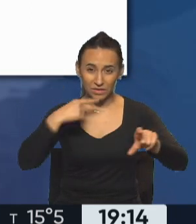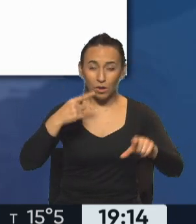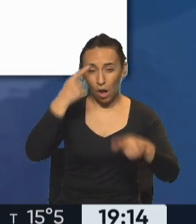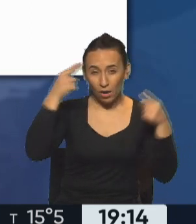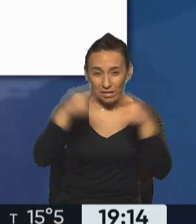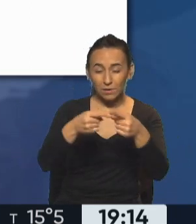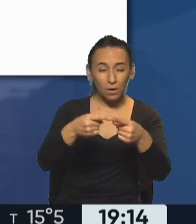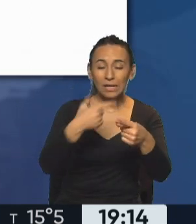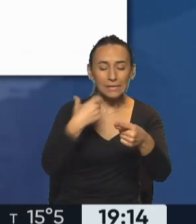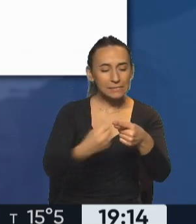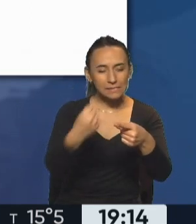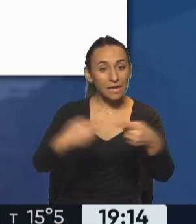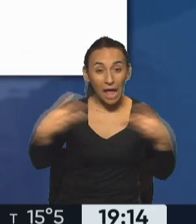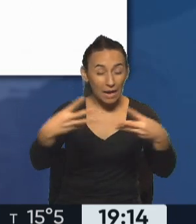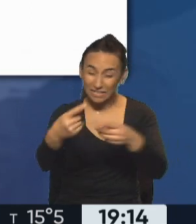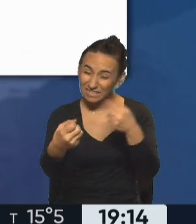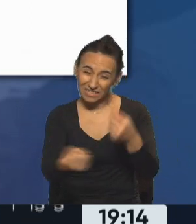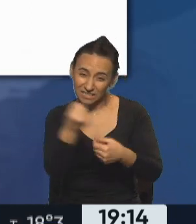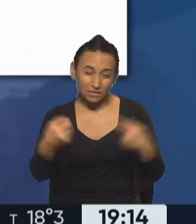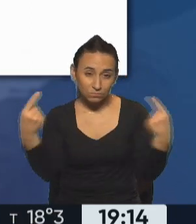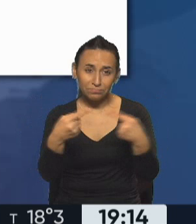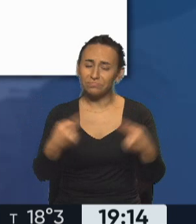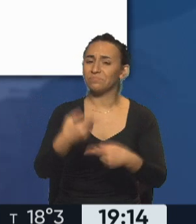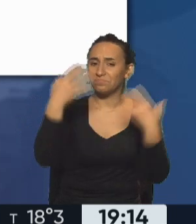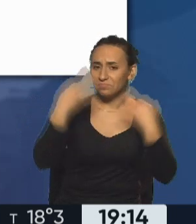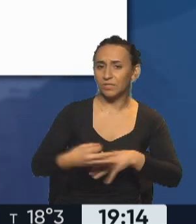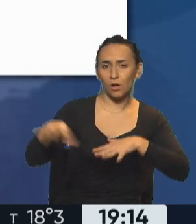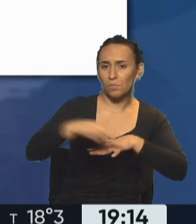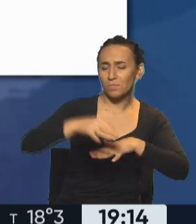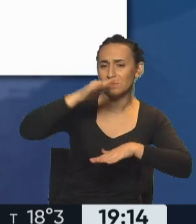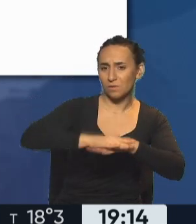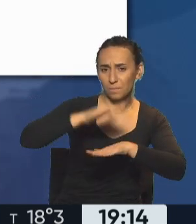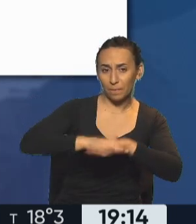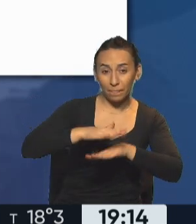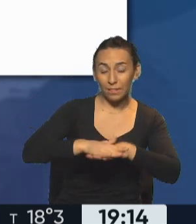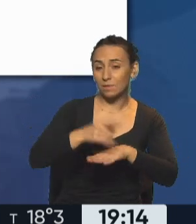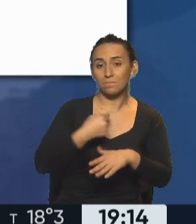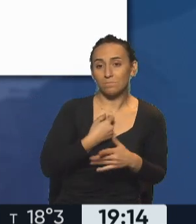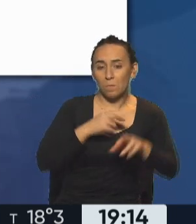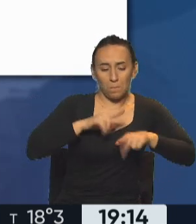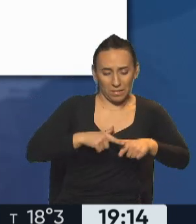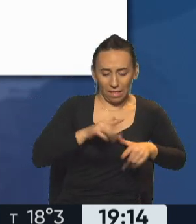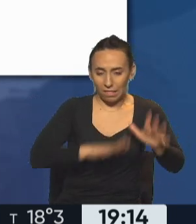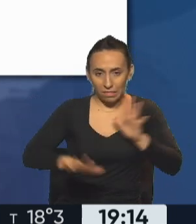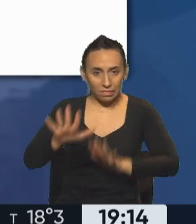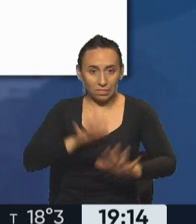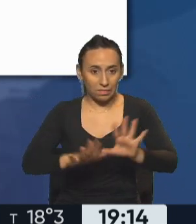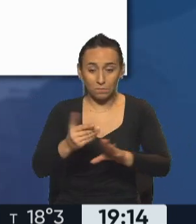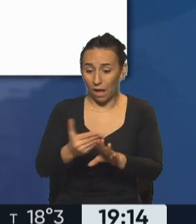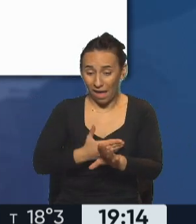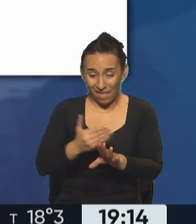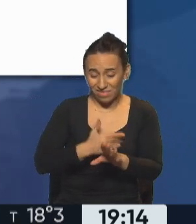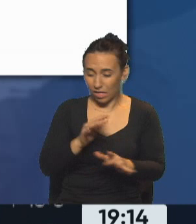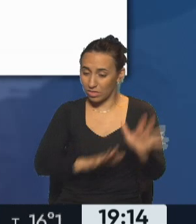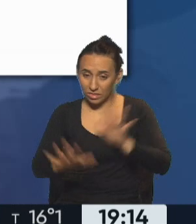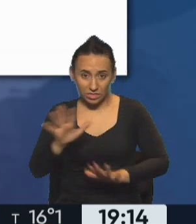con la guerra. Se asumía ya un compromiso definitivo que excedía el alcance de los planes que se trataron previamente para la